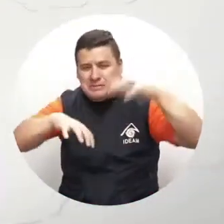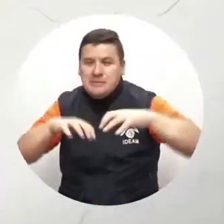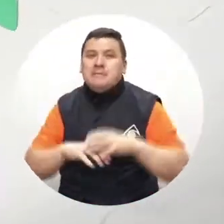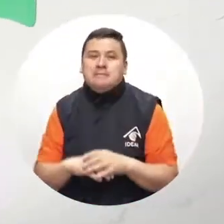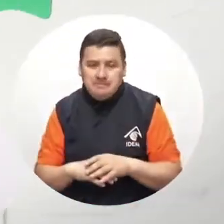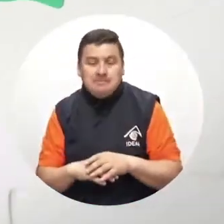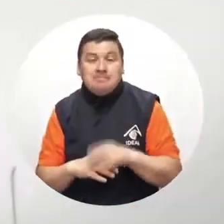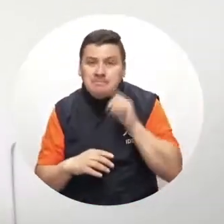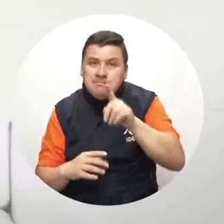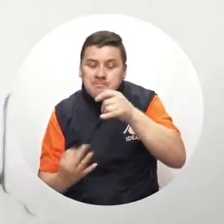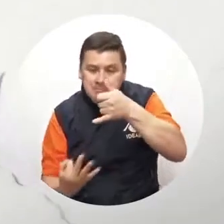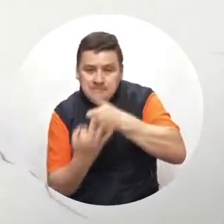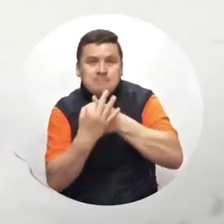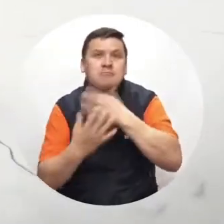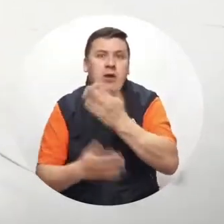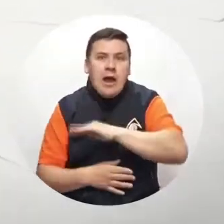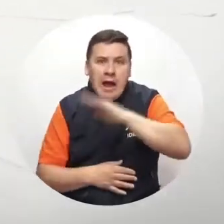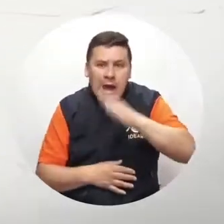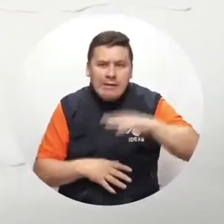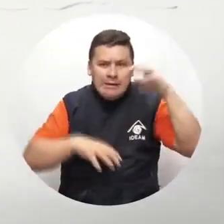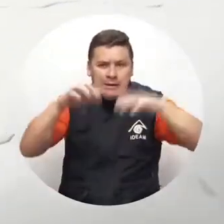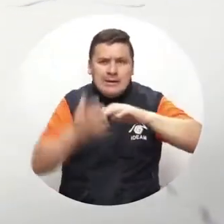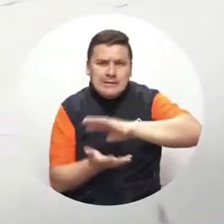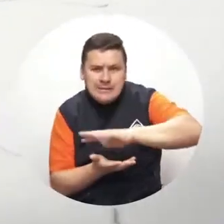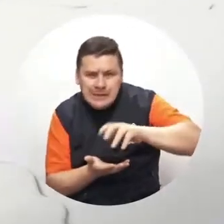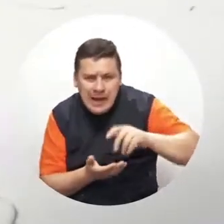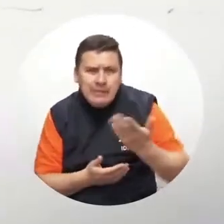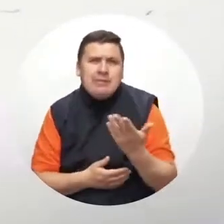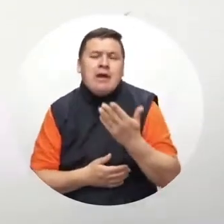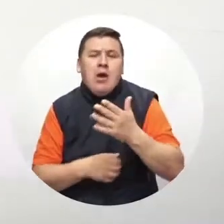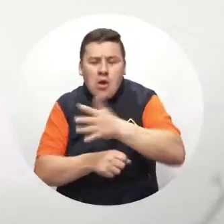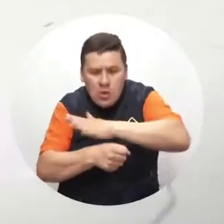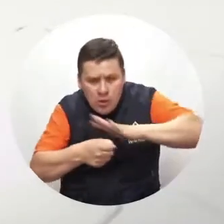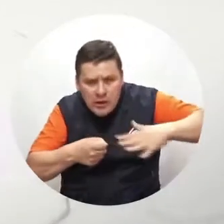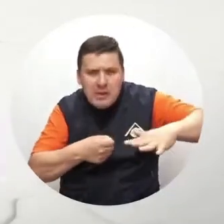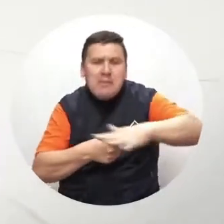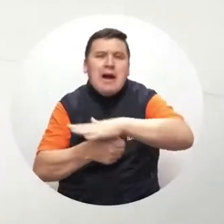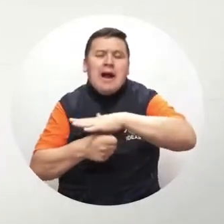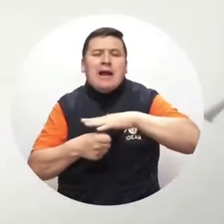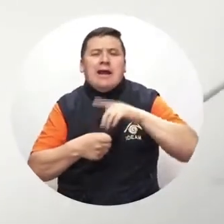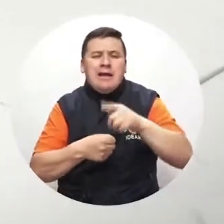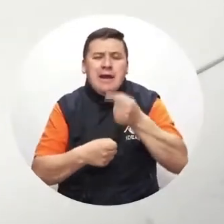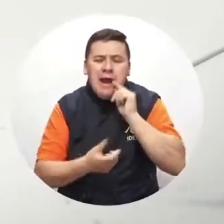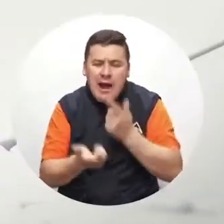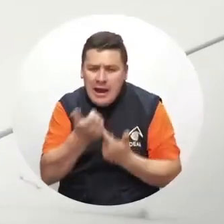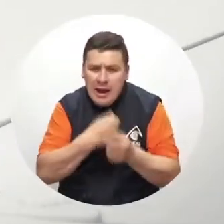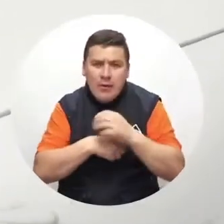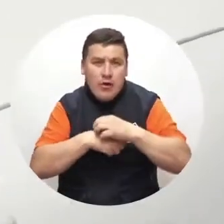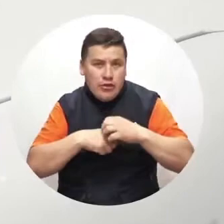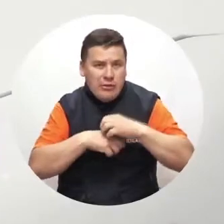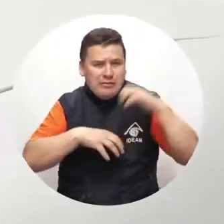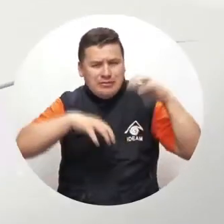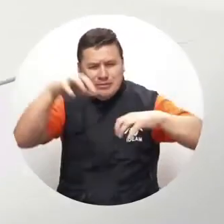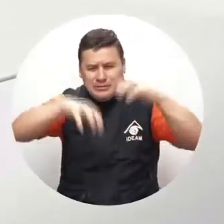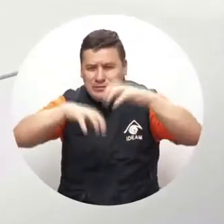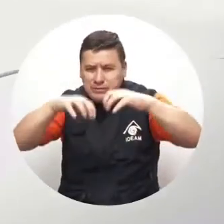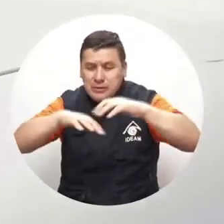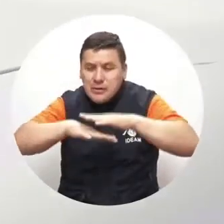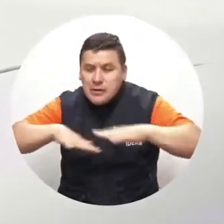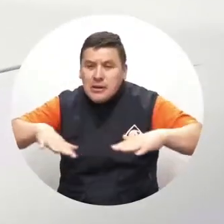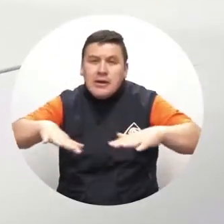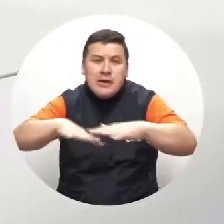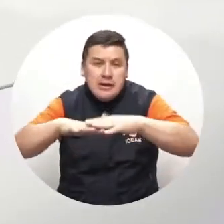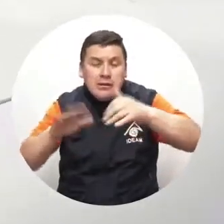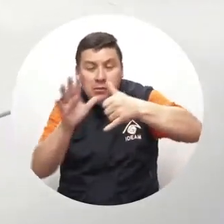tarde. La tarde andina estará lluviosa, sobre todo en Antioquia, los Santanderes, el altiplano cundiboyacense, Eje Cafetero y